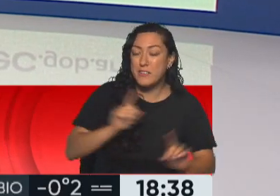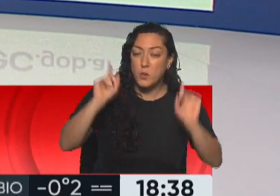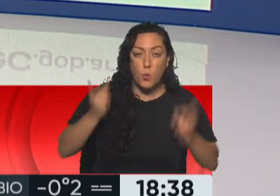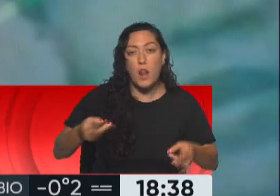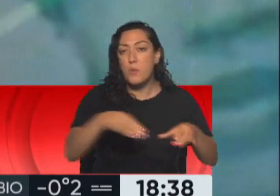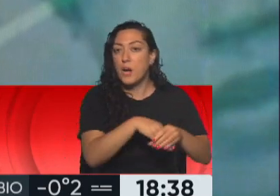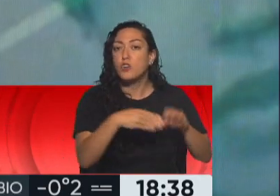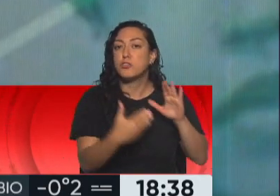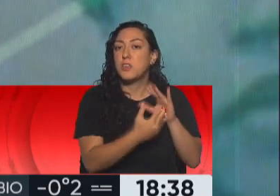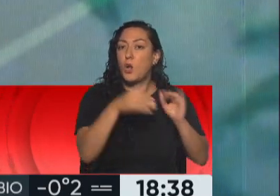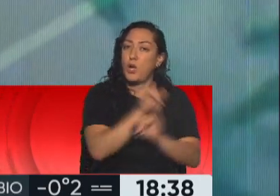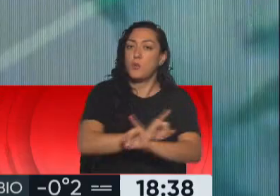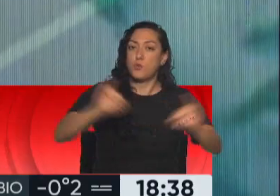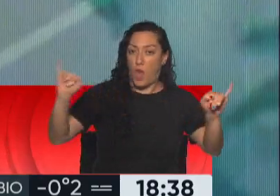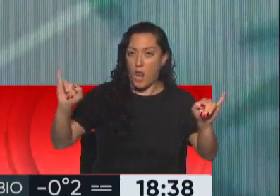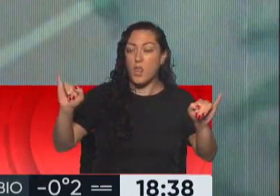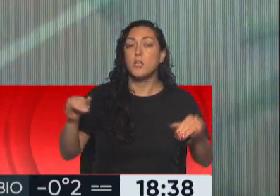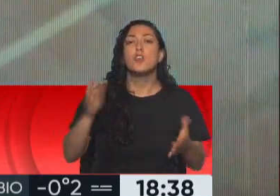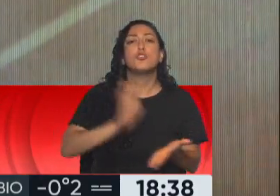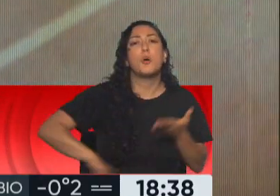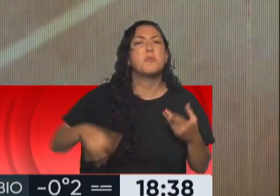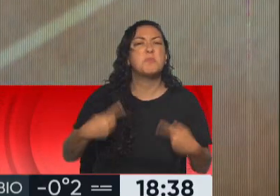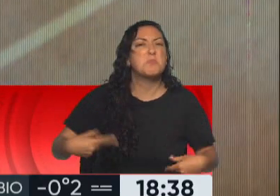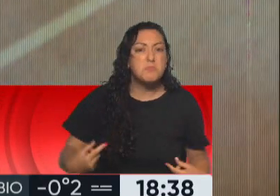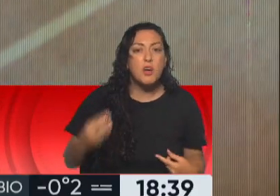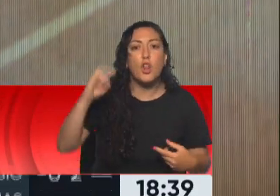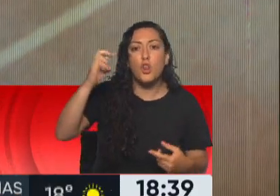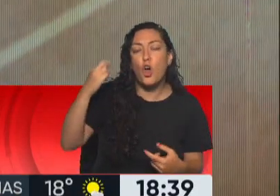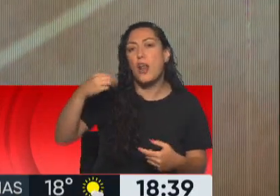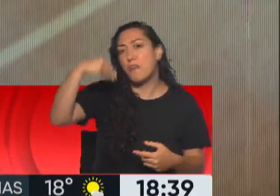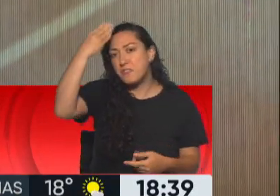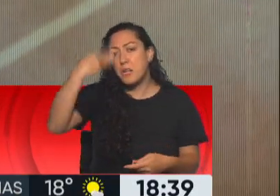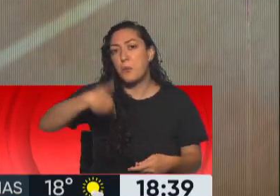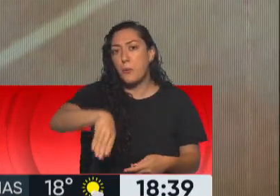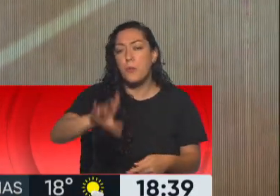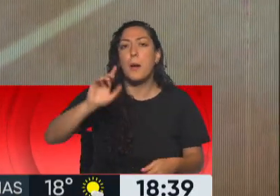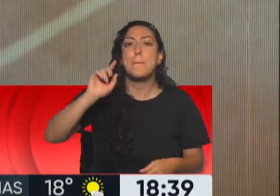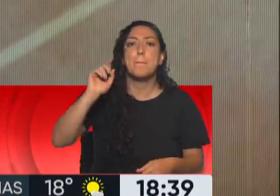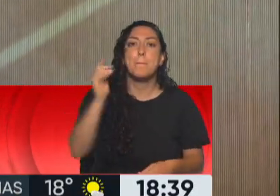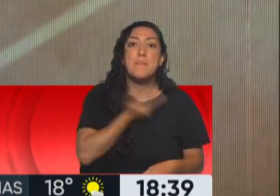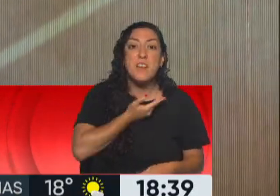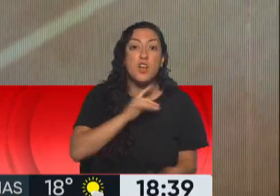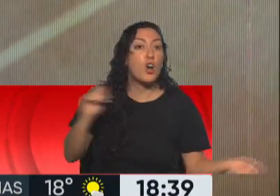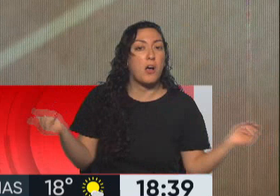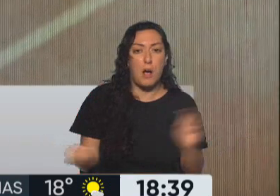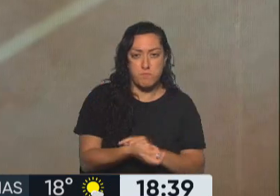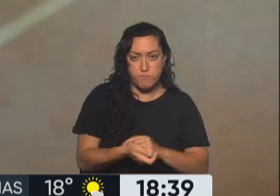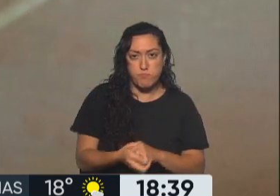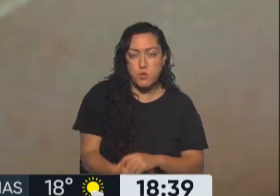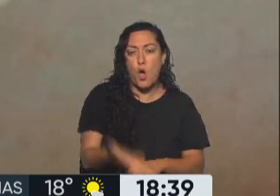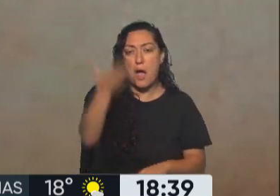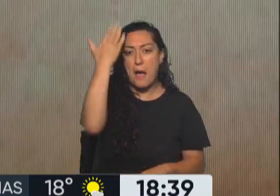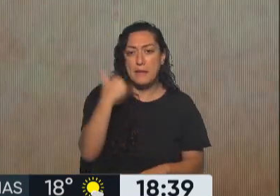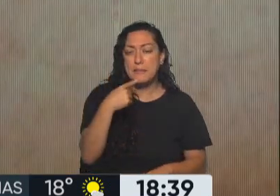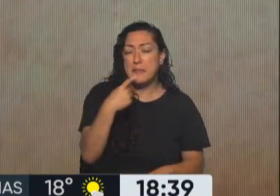Banco Central que tiene que ver con el movimiento que va a tener el dólar oficial a partir del mes de febrero. ¿Por qué? ¿Qué era lo que se decía